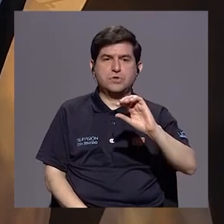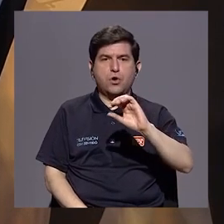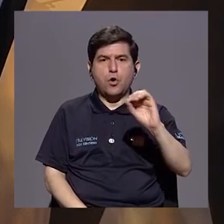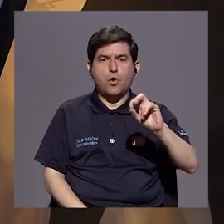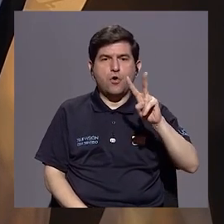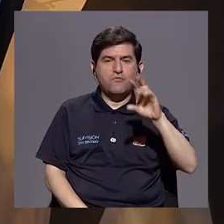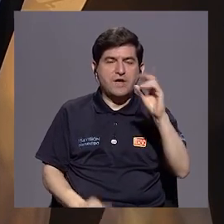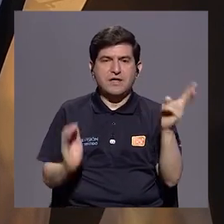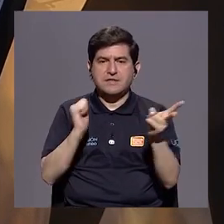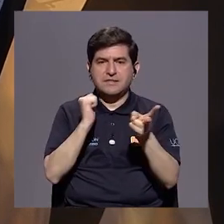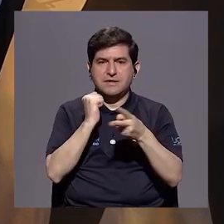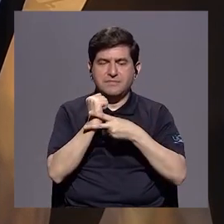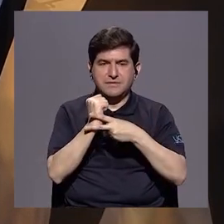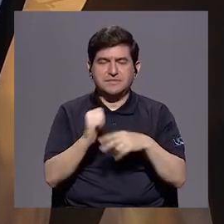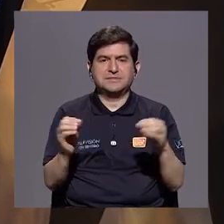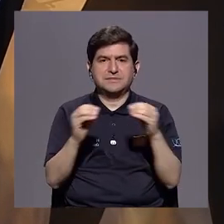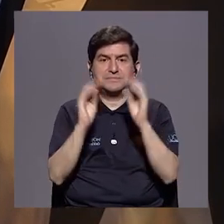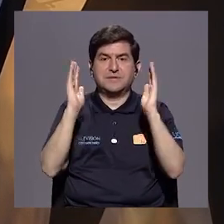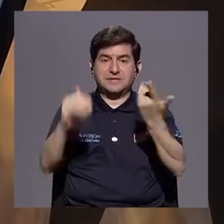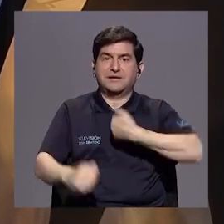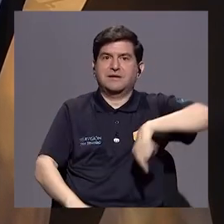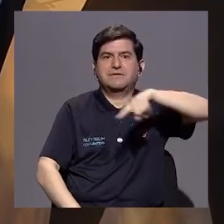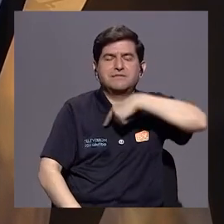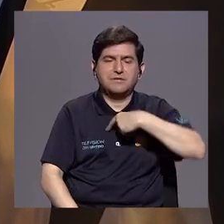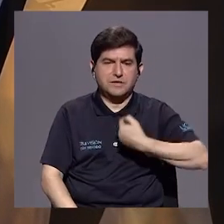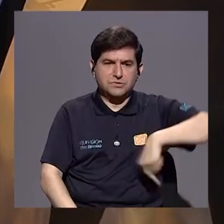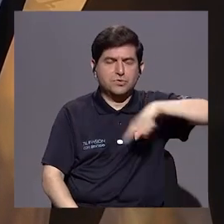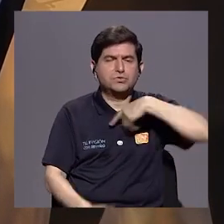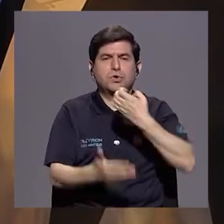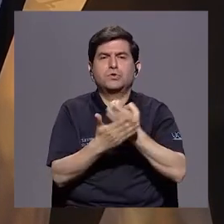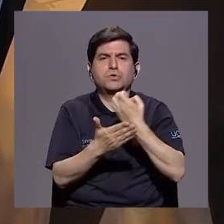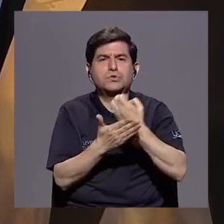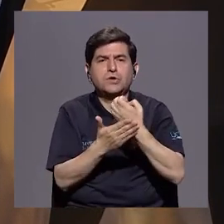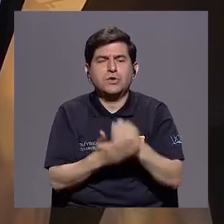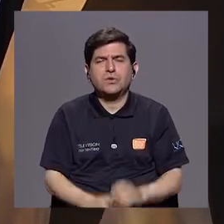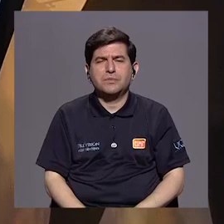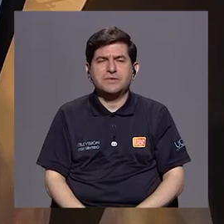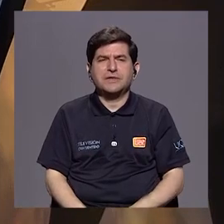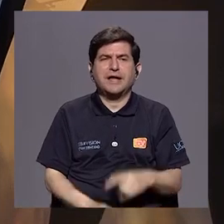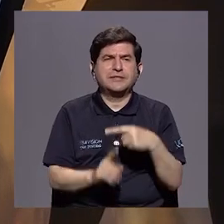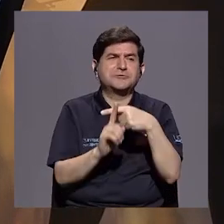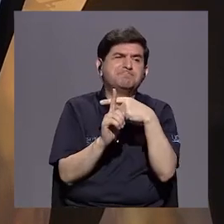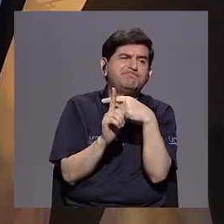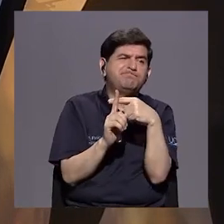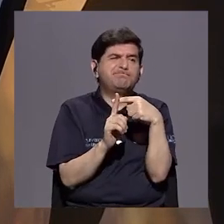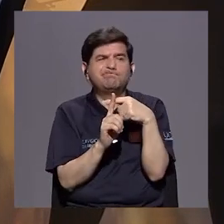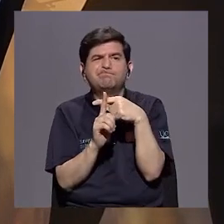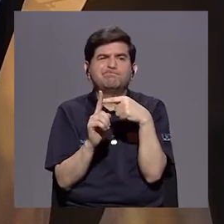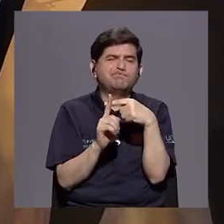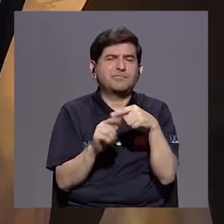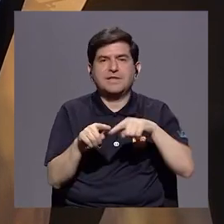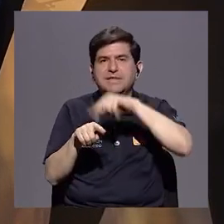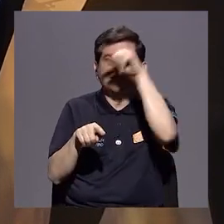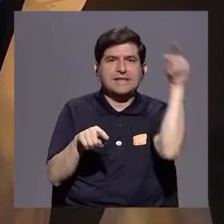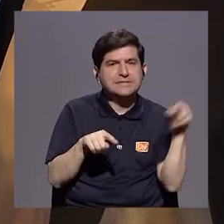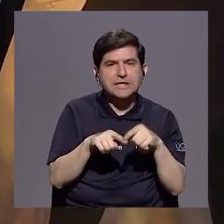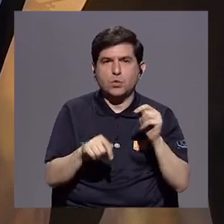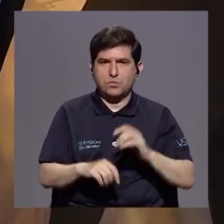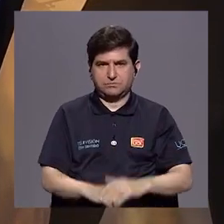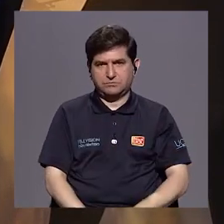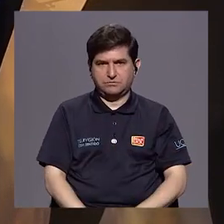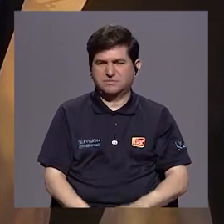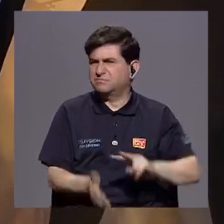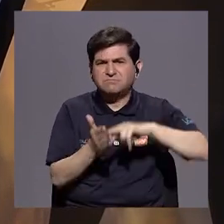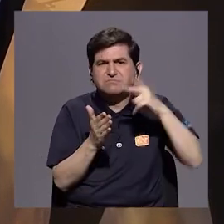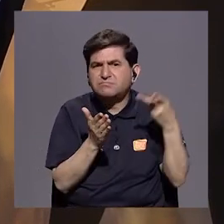que la nuestra nosotros somos economías de mitad de ciclo es decir estamos